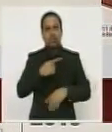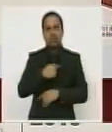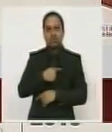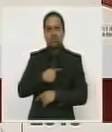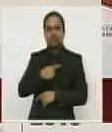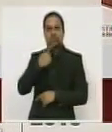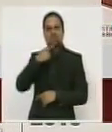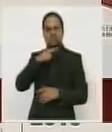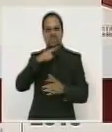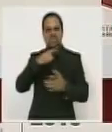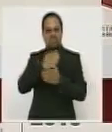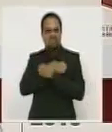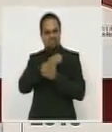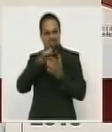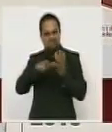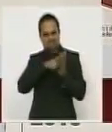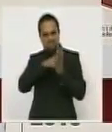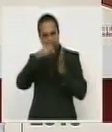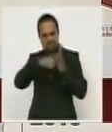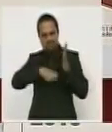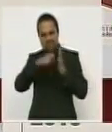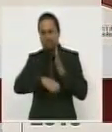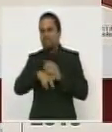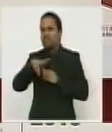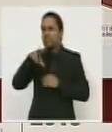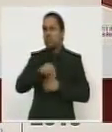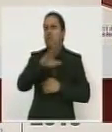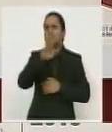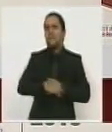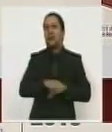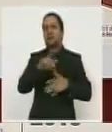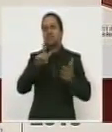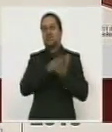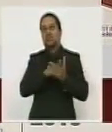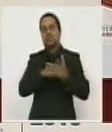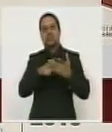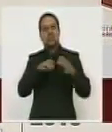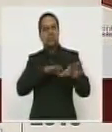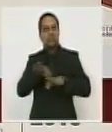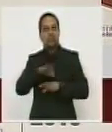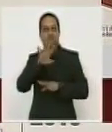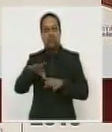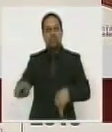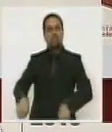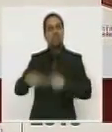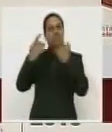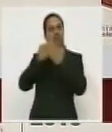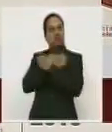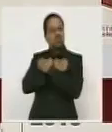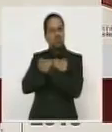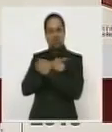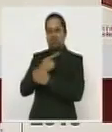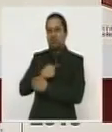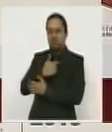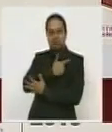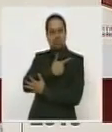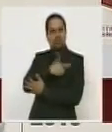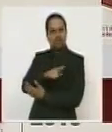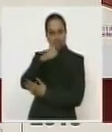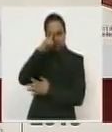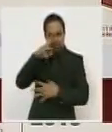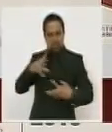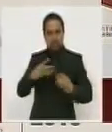dijo que el candidato murat y estefan garfías son lo mismo tienen como padres a ulises ruiz ya diódoro carrasco dijo que en esta elección